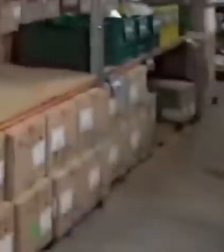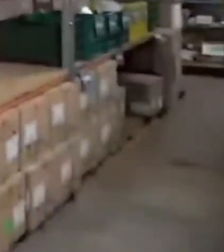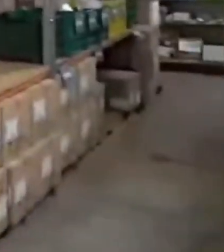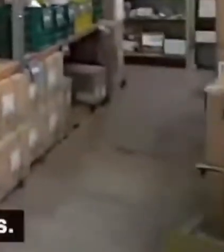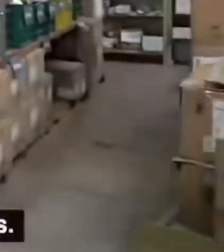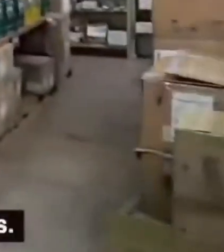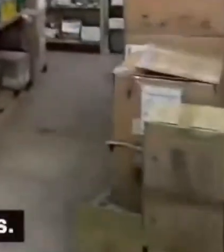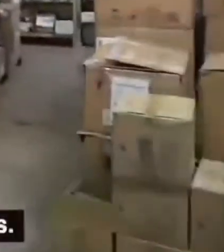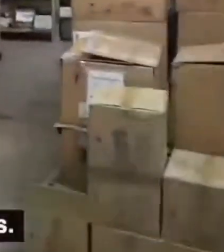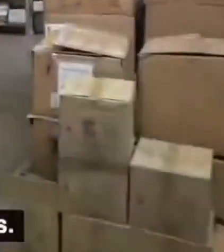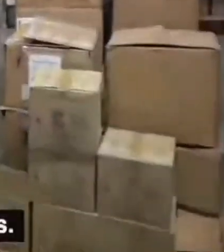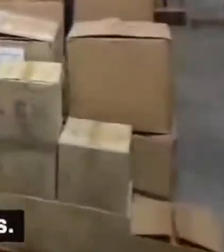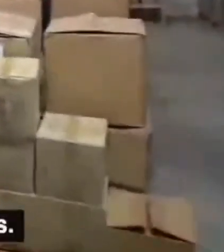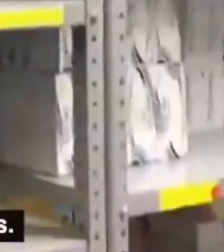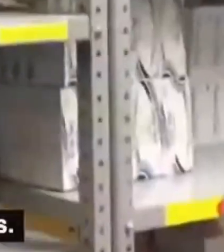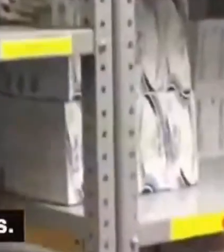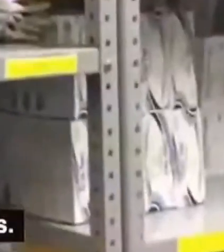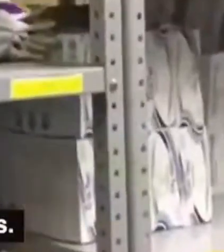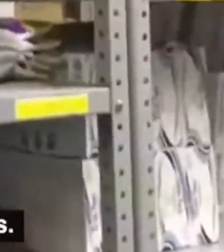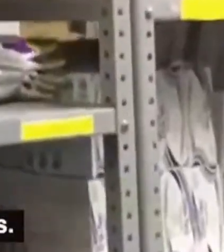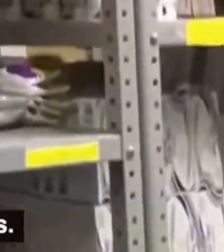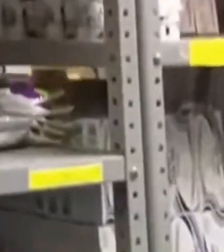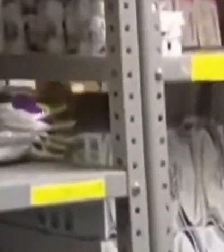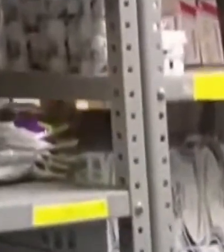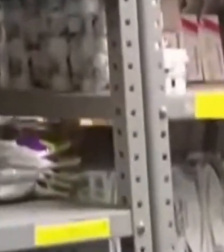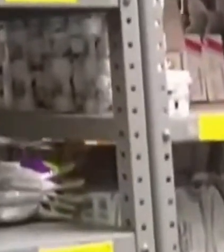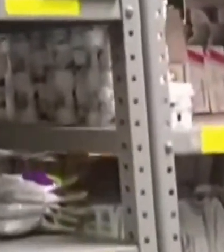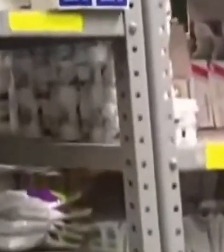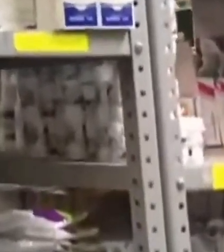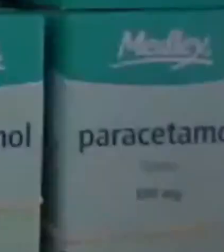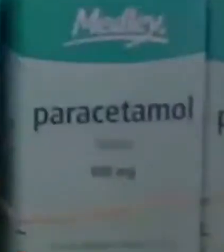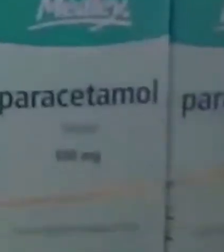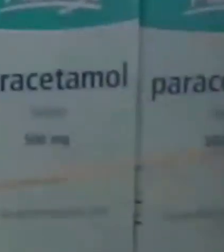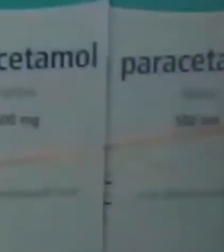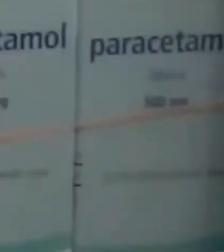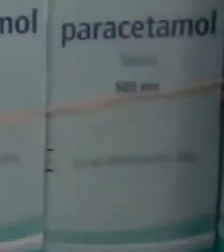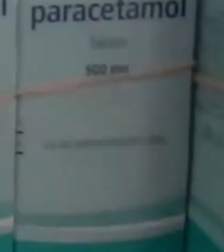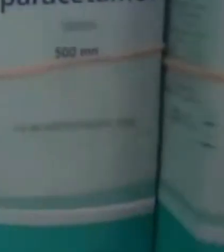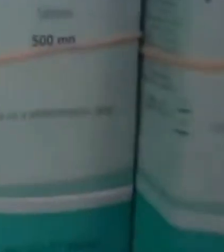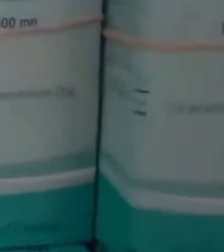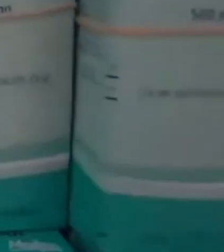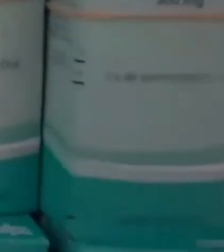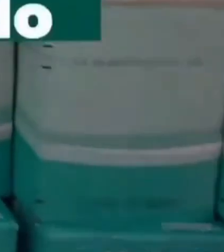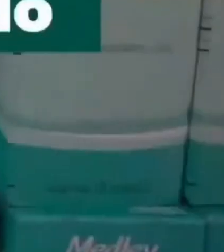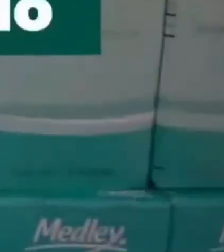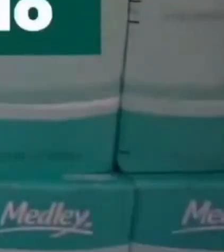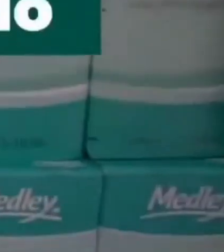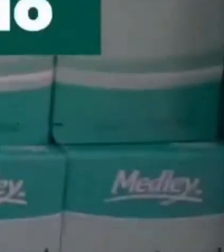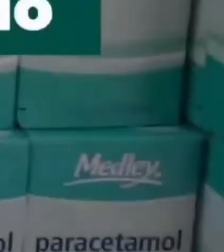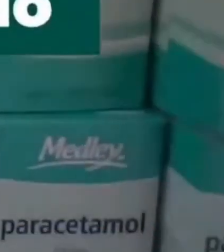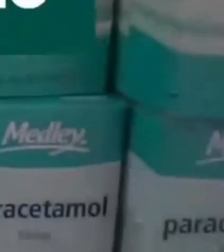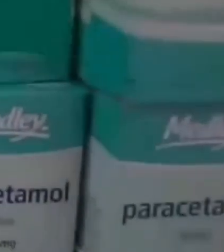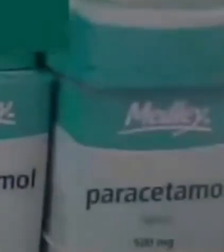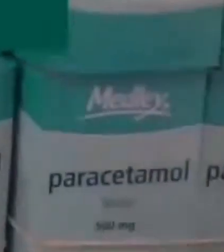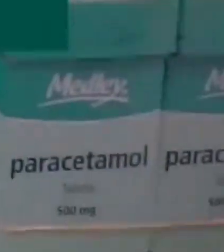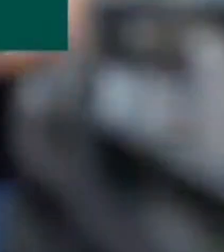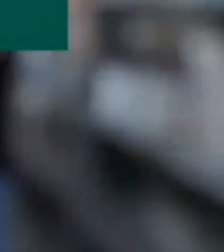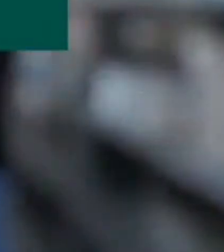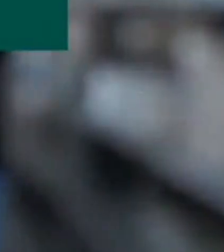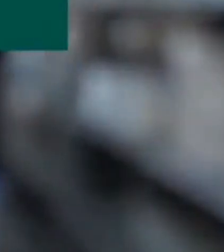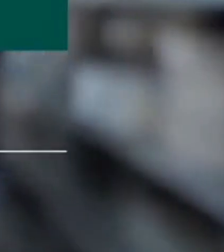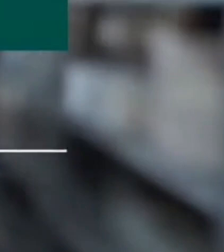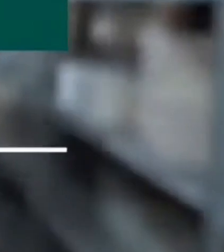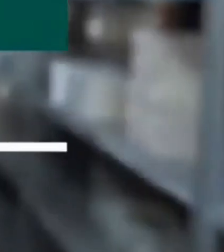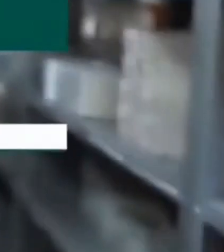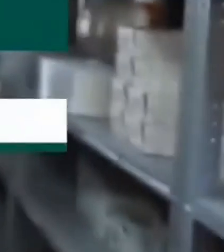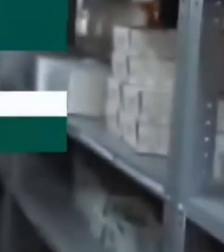la cobertura de las necesidades en clínicas y hospitales. Entre 2022 y 2023 se han destinado más de